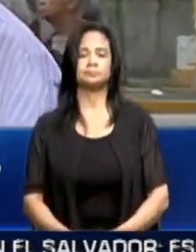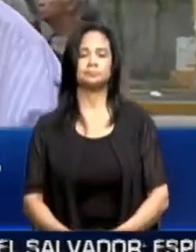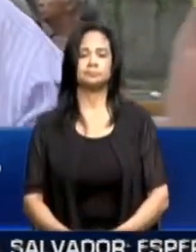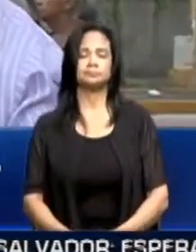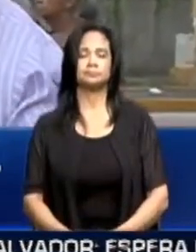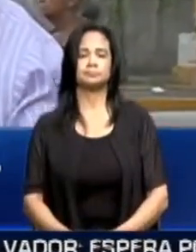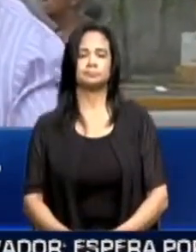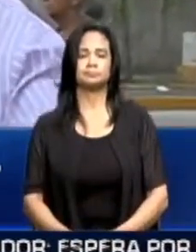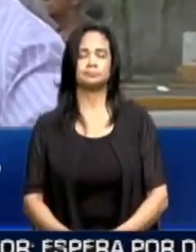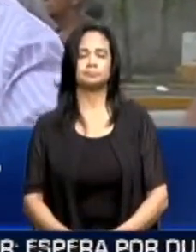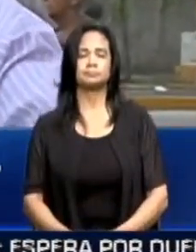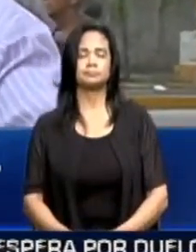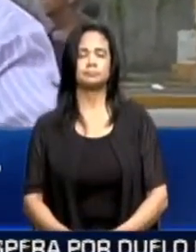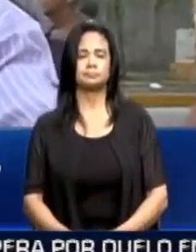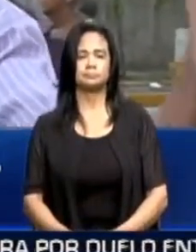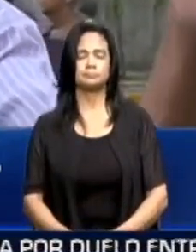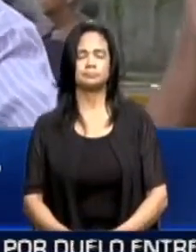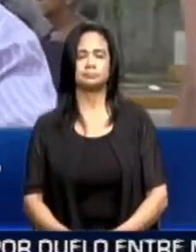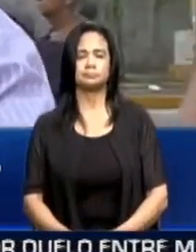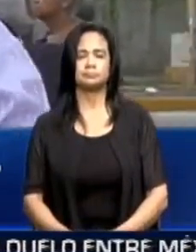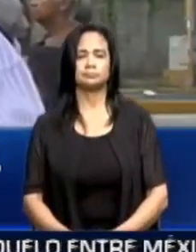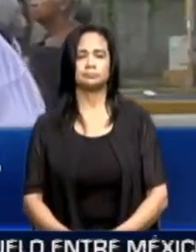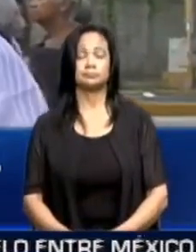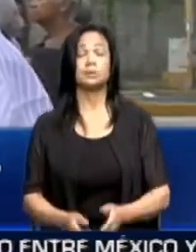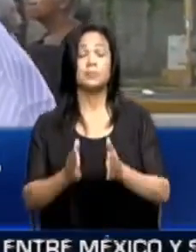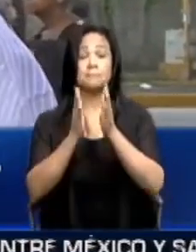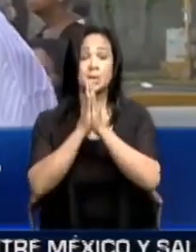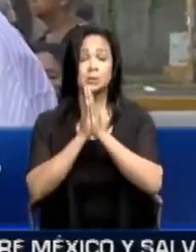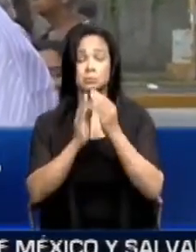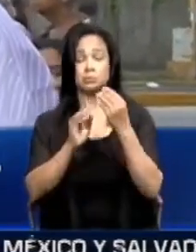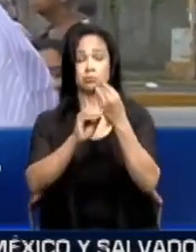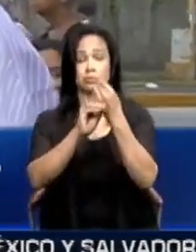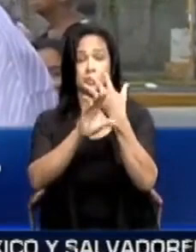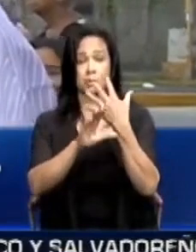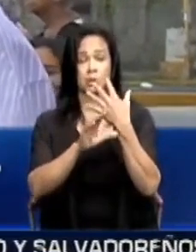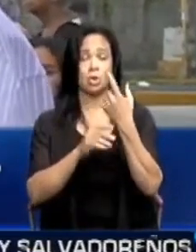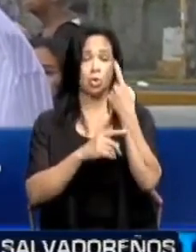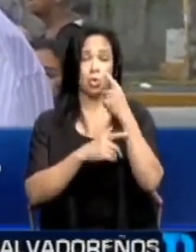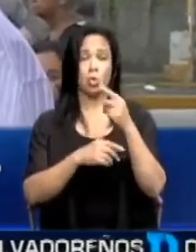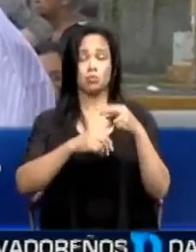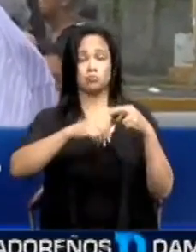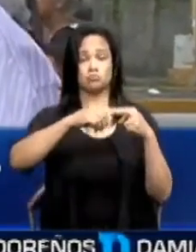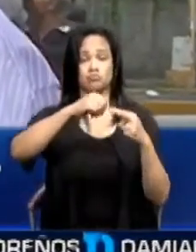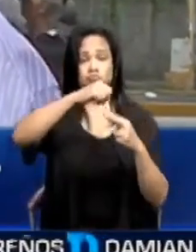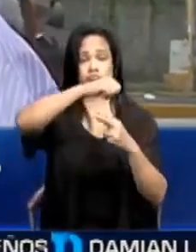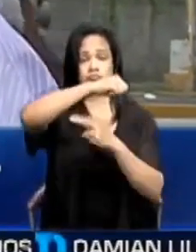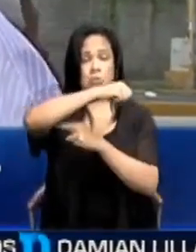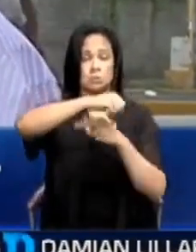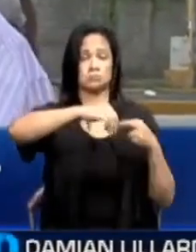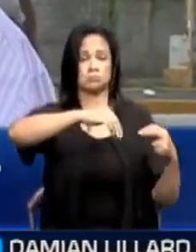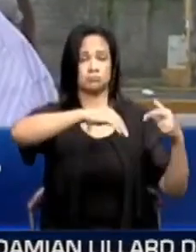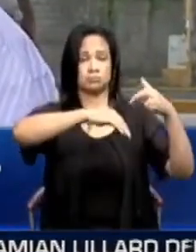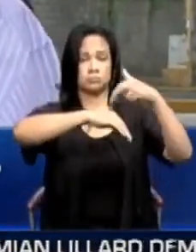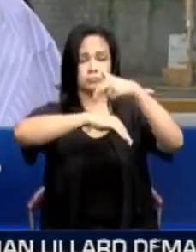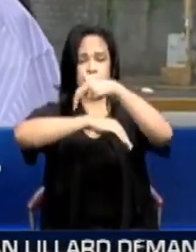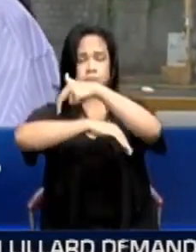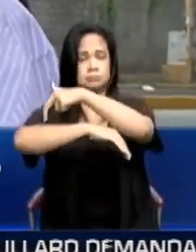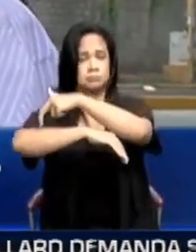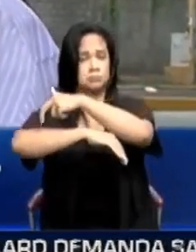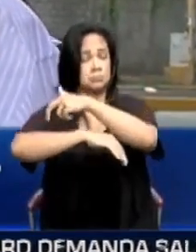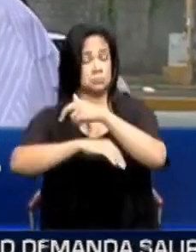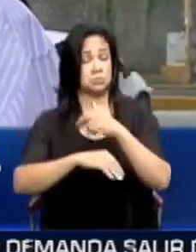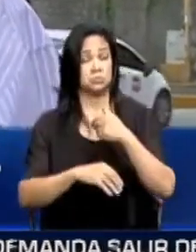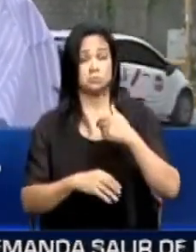calle. Pedimos un semáforo o un peatonal, algo que hagan por nosotros, porque ya